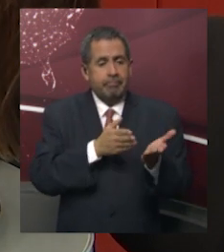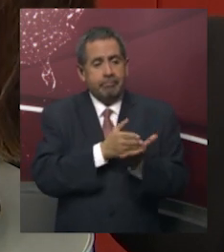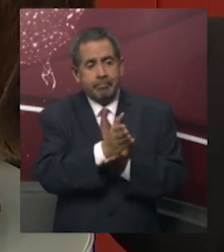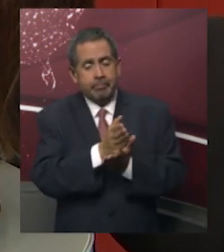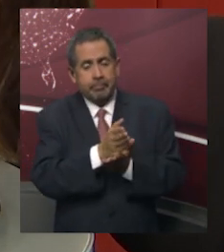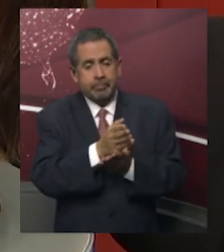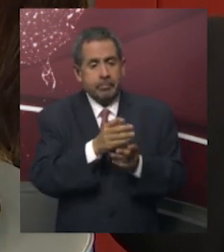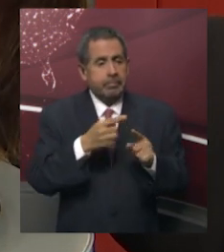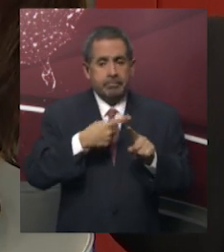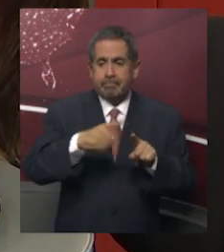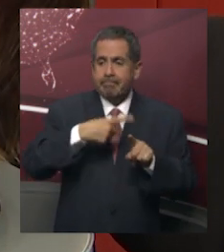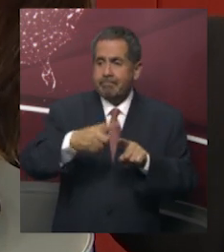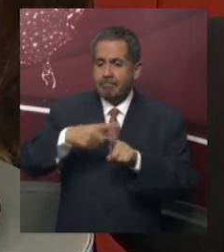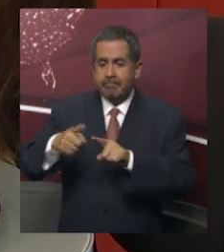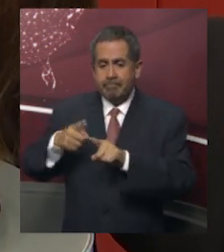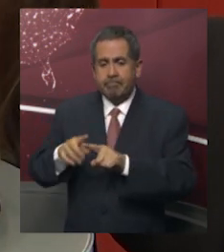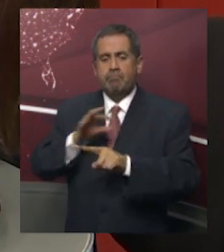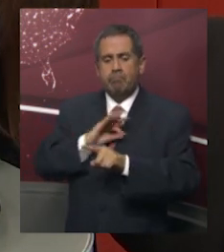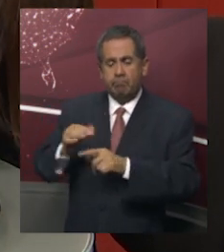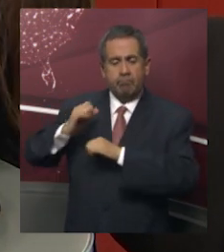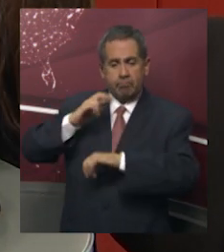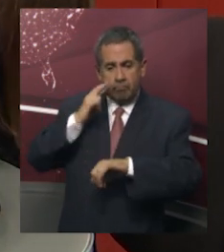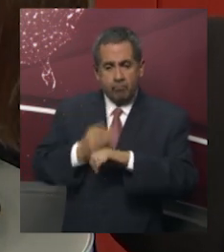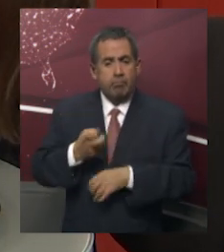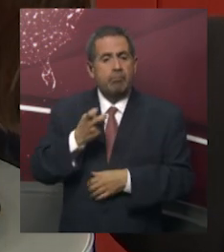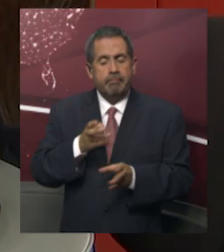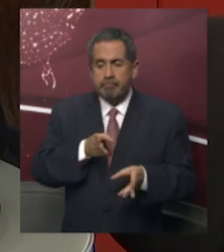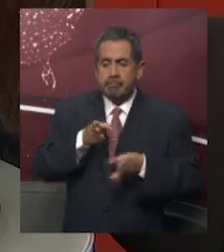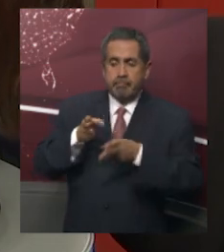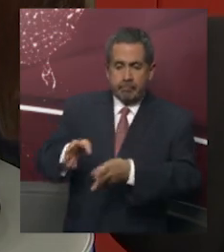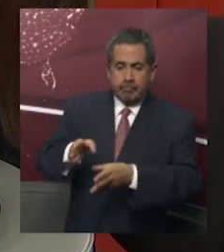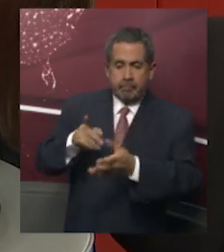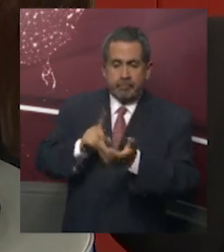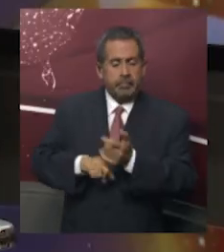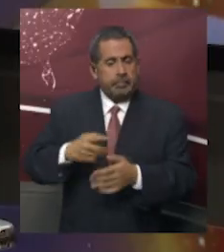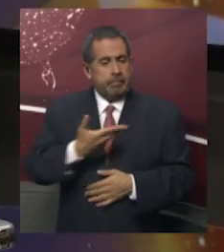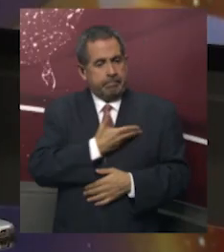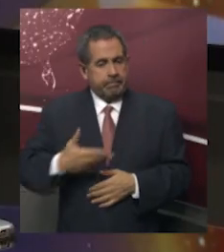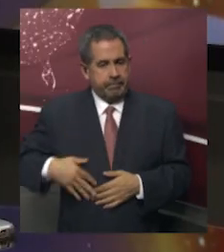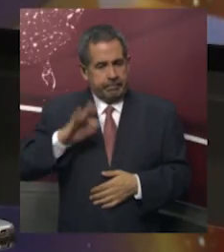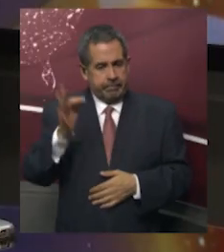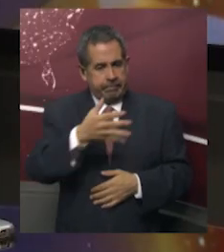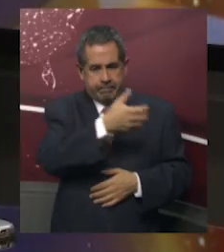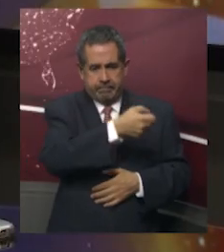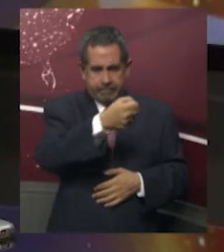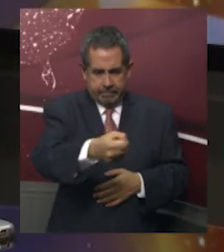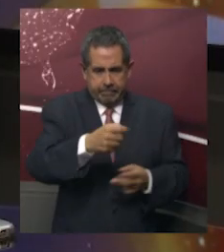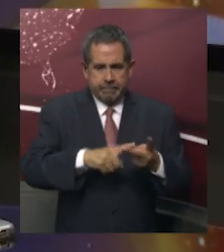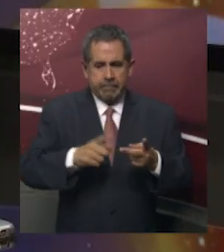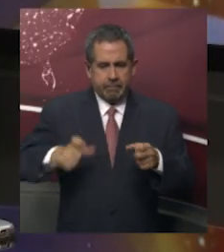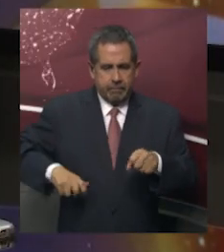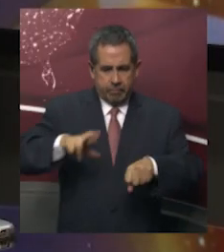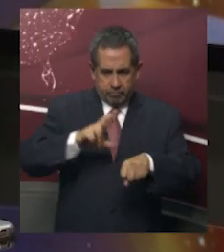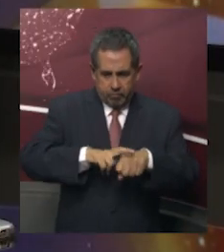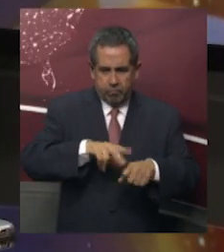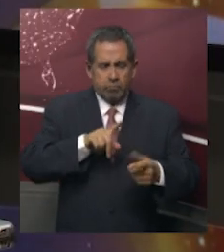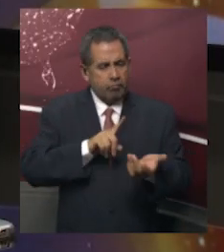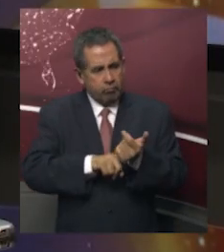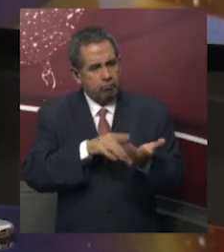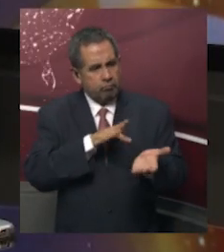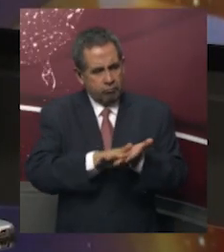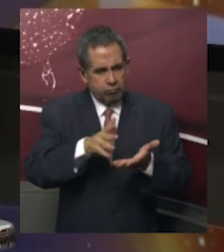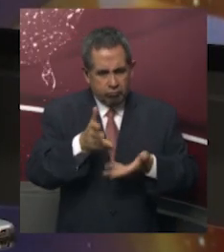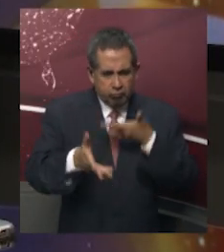carril, sino que puede tener distintos carriles. Ahí vemos sí al Ejecutivo Federal, vemos a los gobernadores también haciendo activa